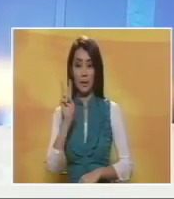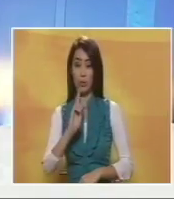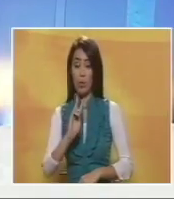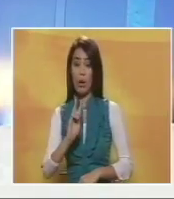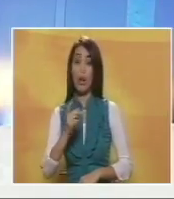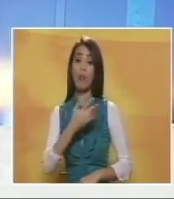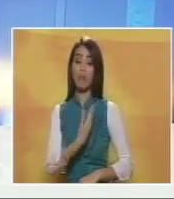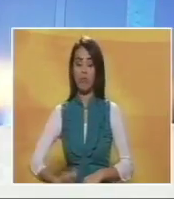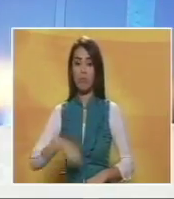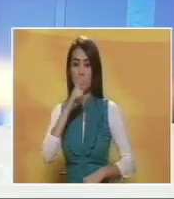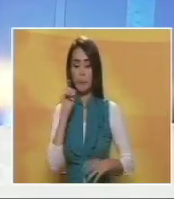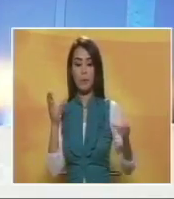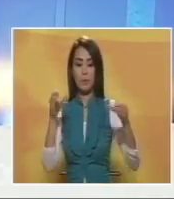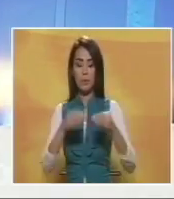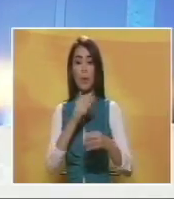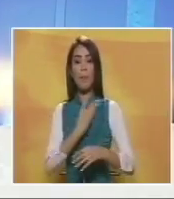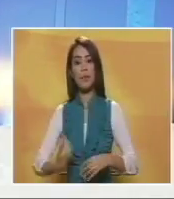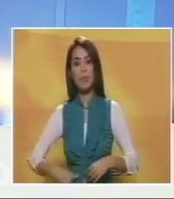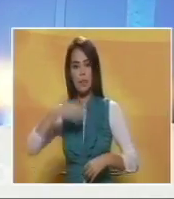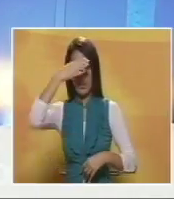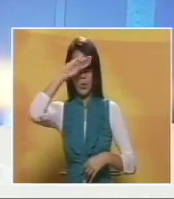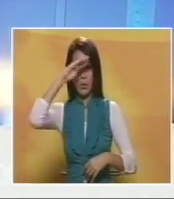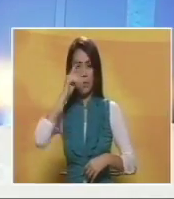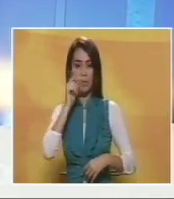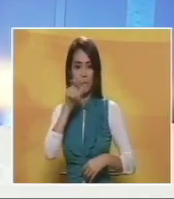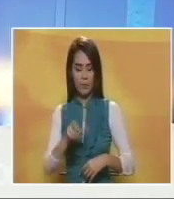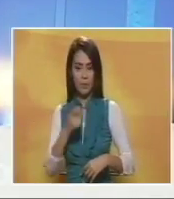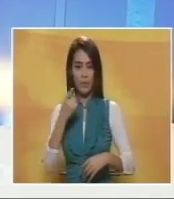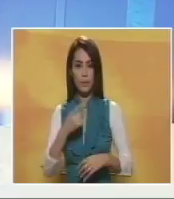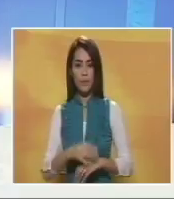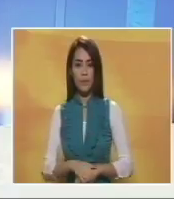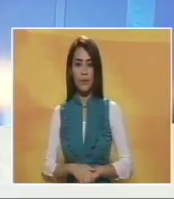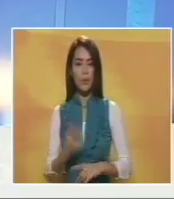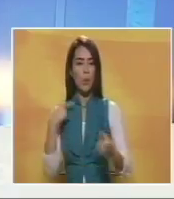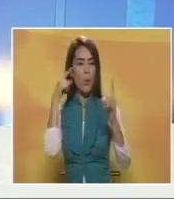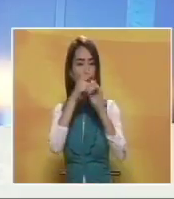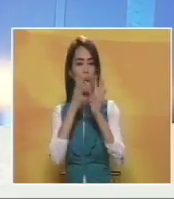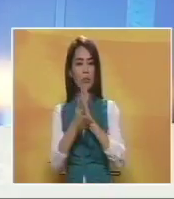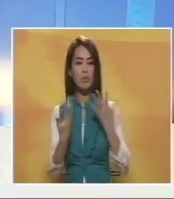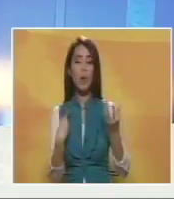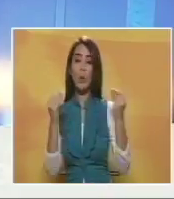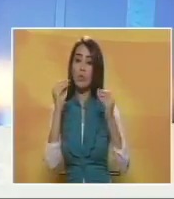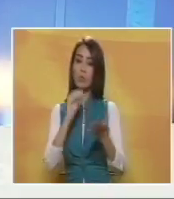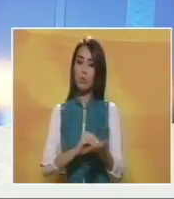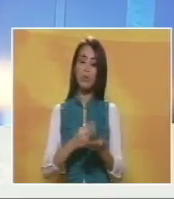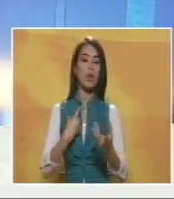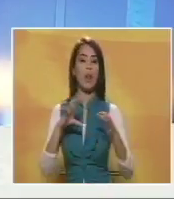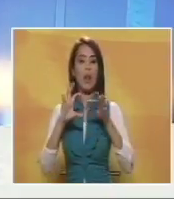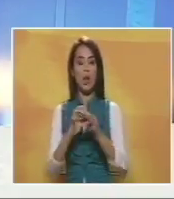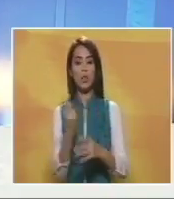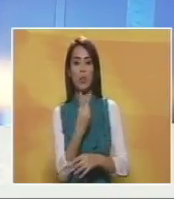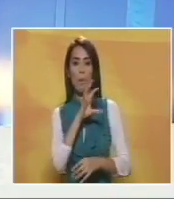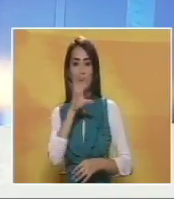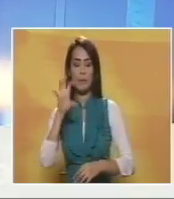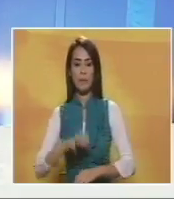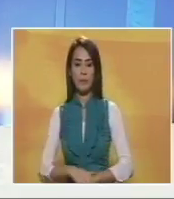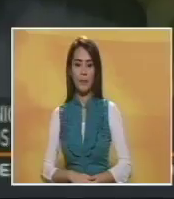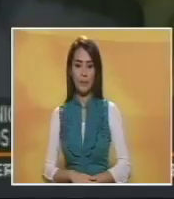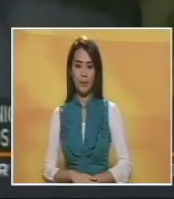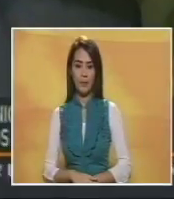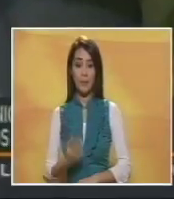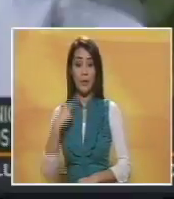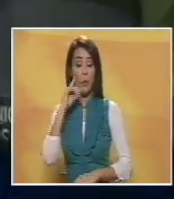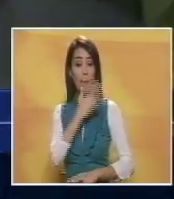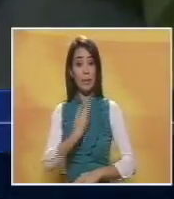Nicolás Maduro, se reunió con su homólogo de Cuba, Miguel Díaz-Canel Bermúdez, con el propósito de ratificar la alianza entre ambas naciones. Según